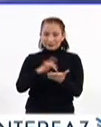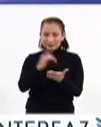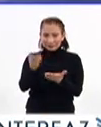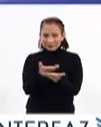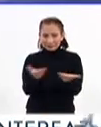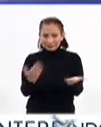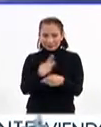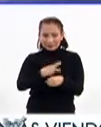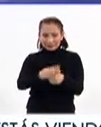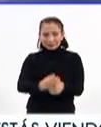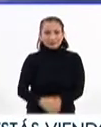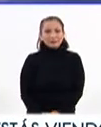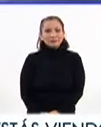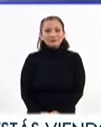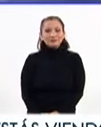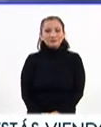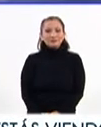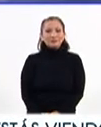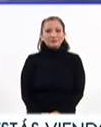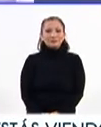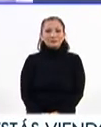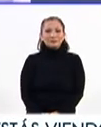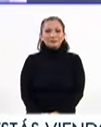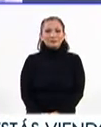gracias a ustedes por la invitación.